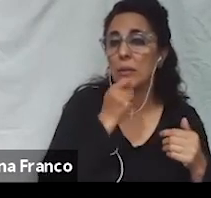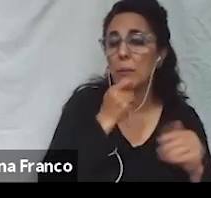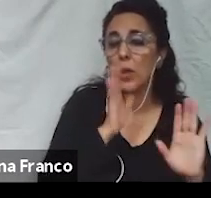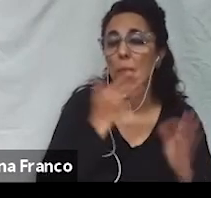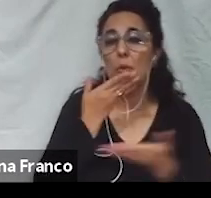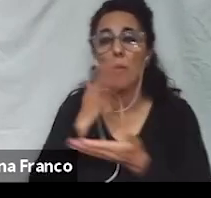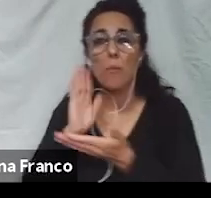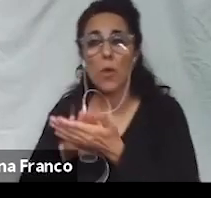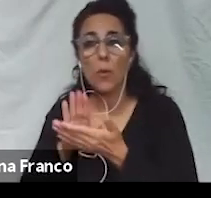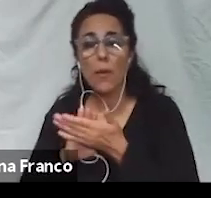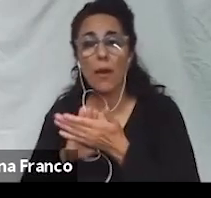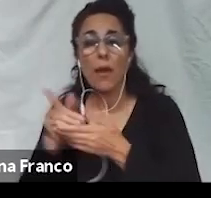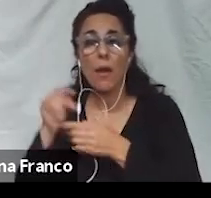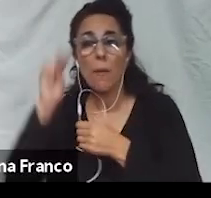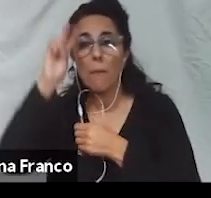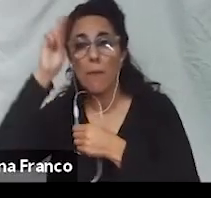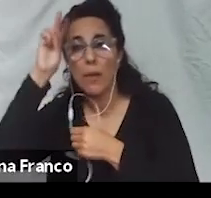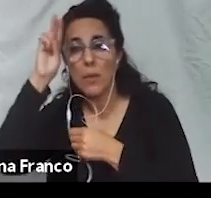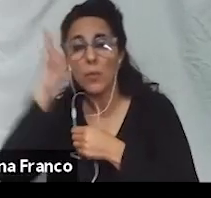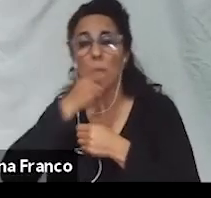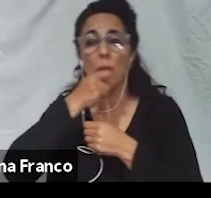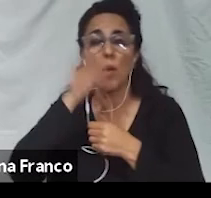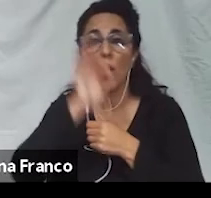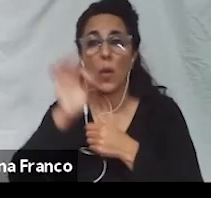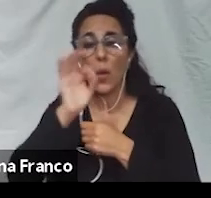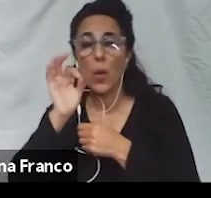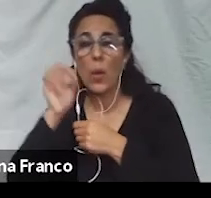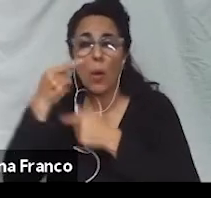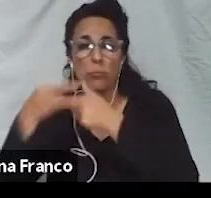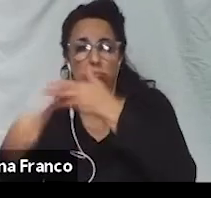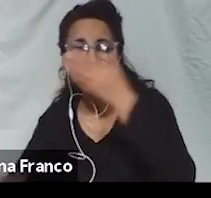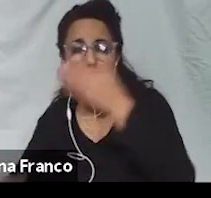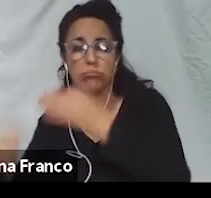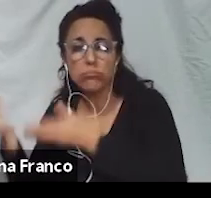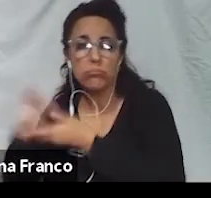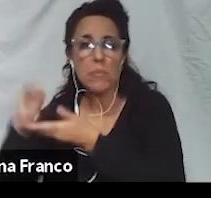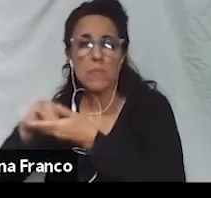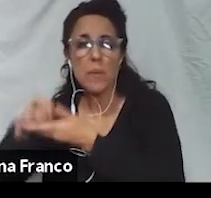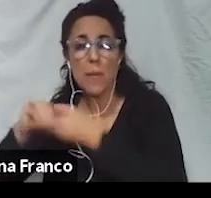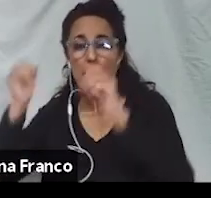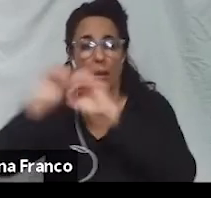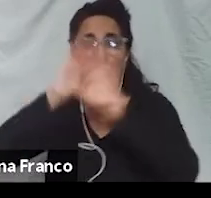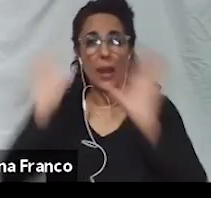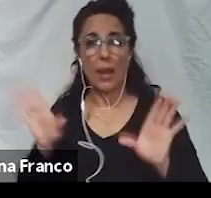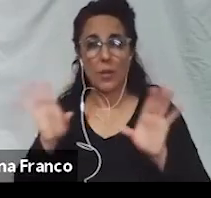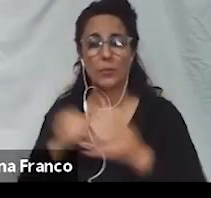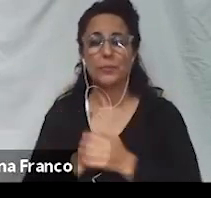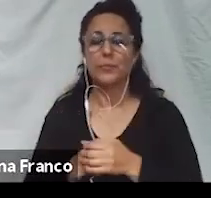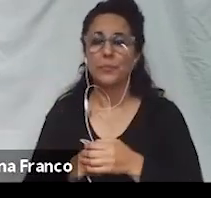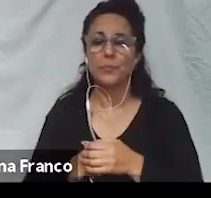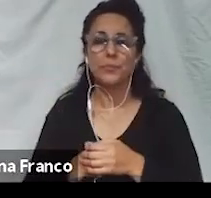Argentina, o de probar también con el sitio de Perú, o alguna otra especificación. Bueno, el objetivo de conformidad,